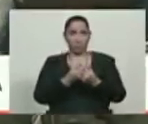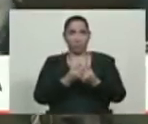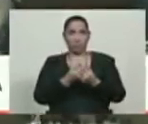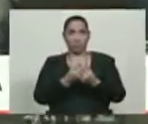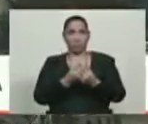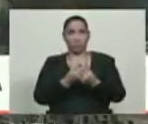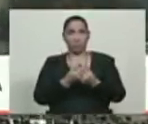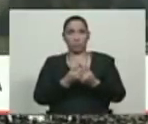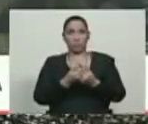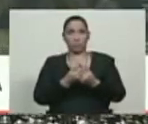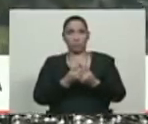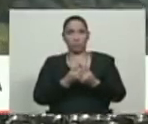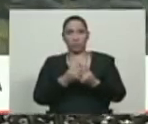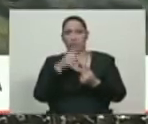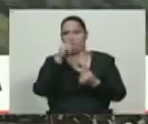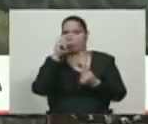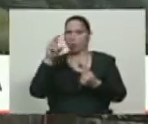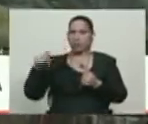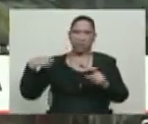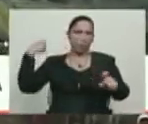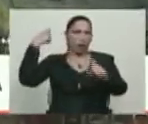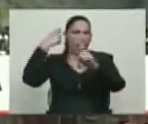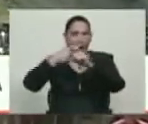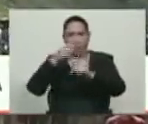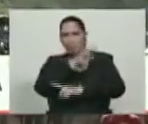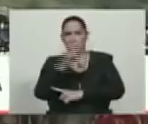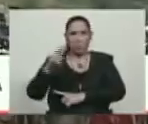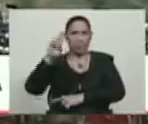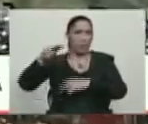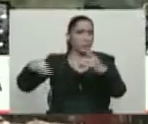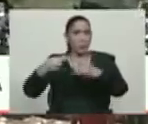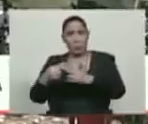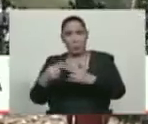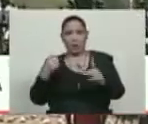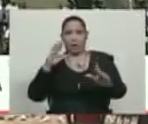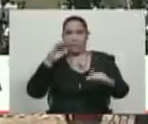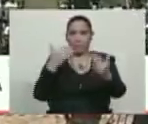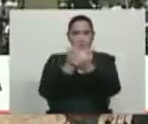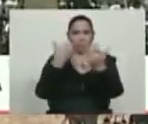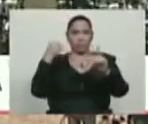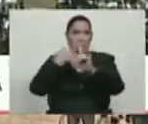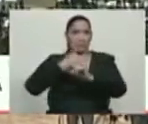que en 200 años de república jamás haya enfrentado Venezuela.